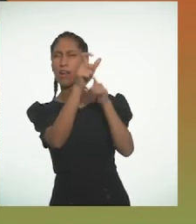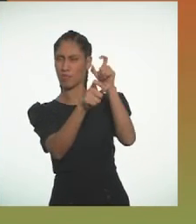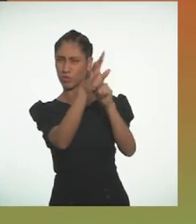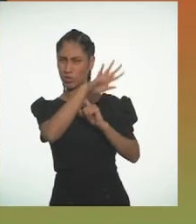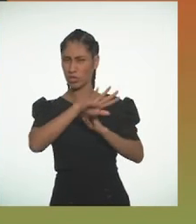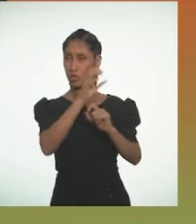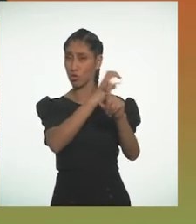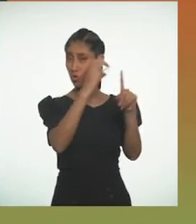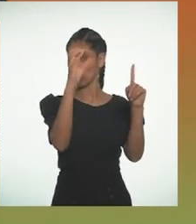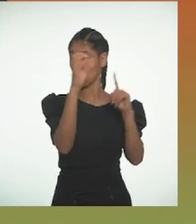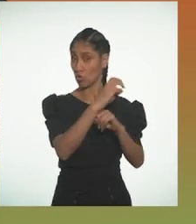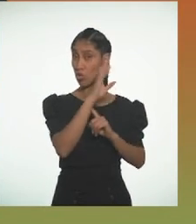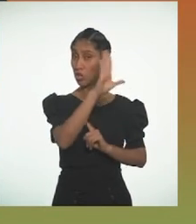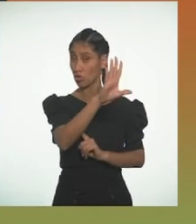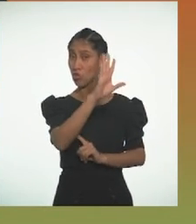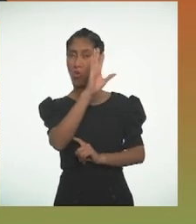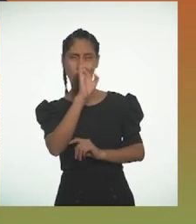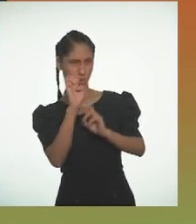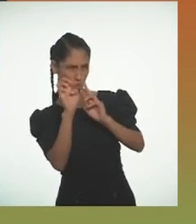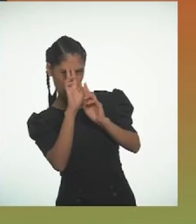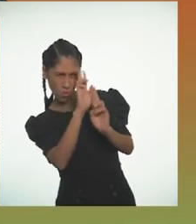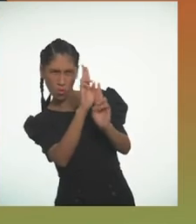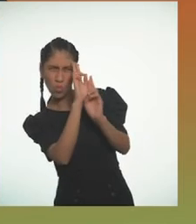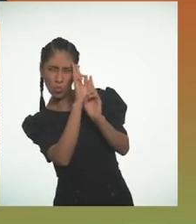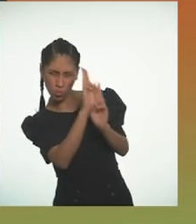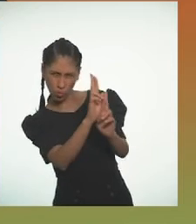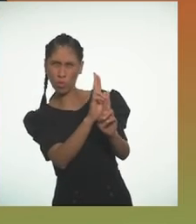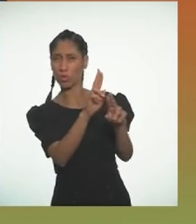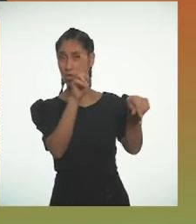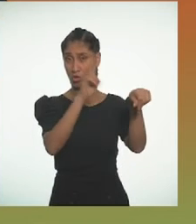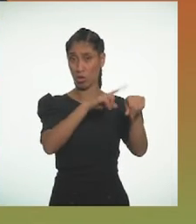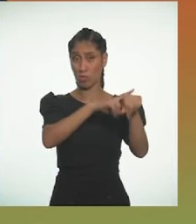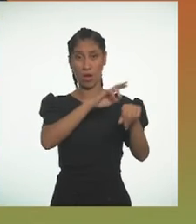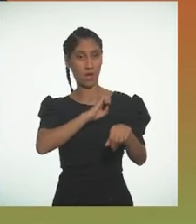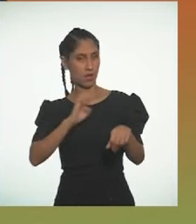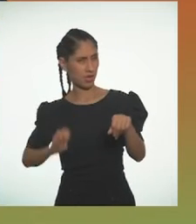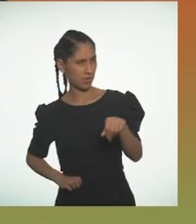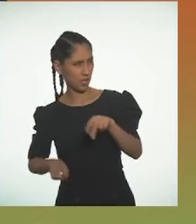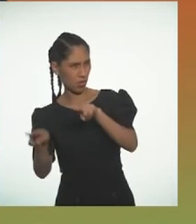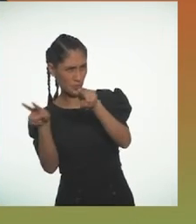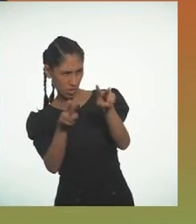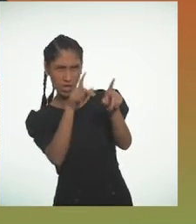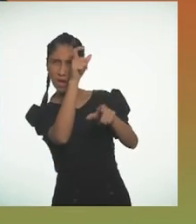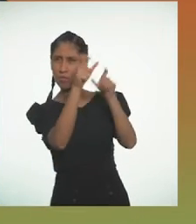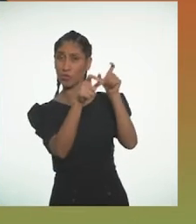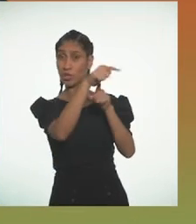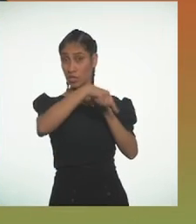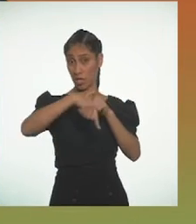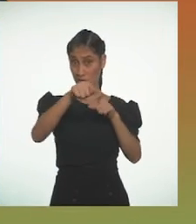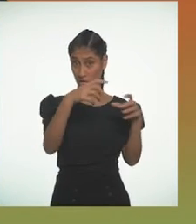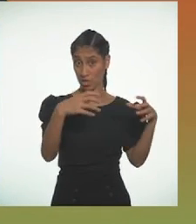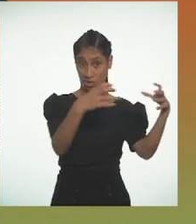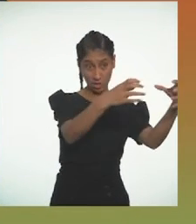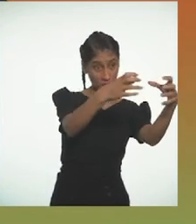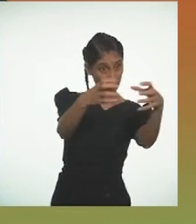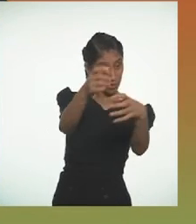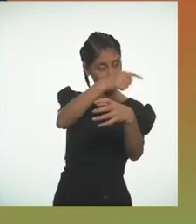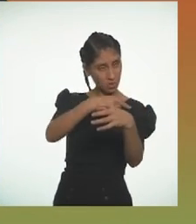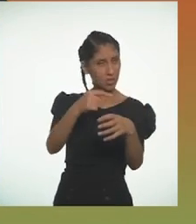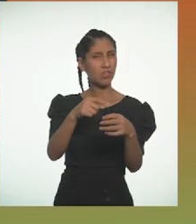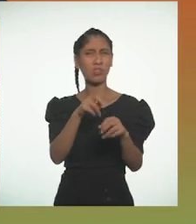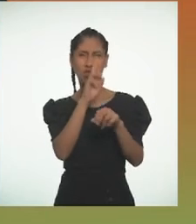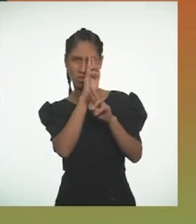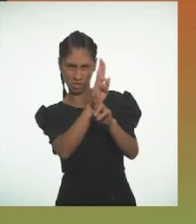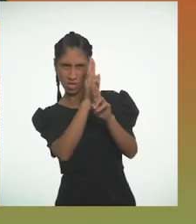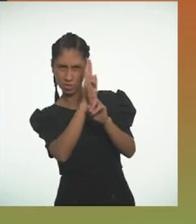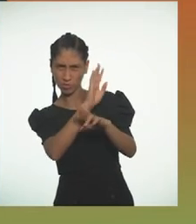y cultural. El Estado reconoce y protege la pluralidad étnica y